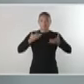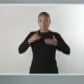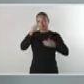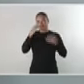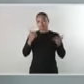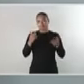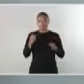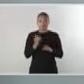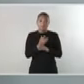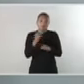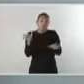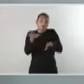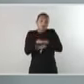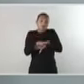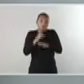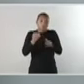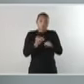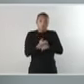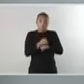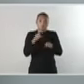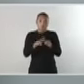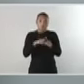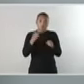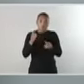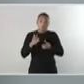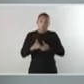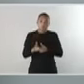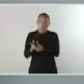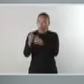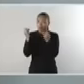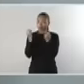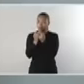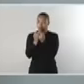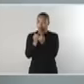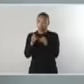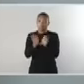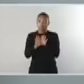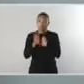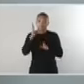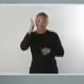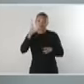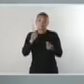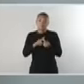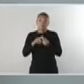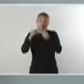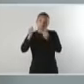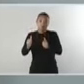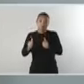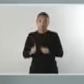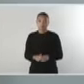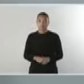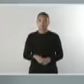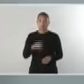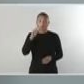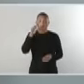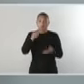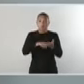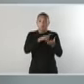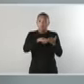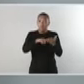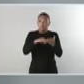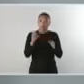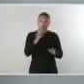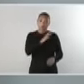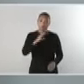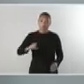un cambio en nuestro estado Porque si seguimos así quién sabe a dónde vayamos a parar vota por los candidatos de Encuentro